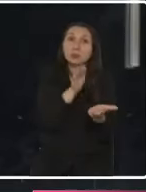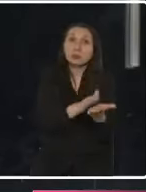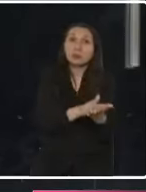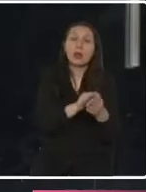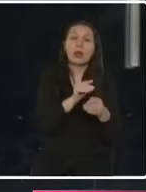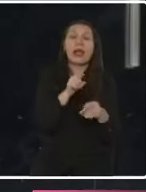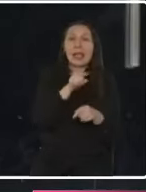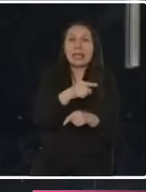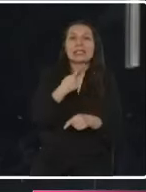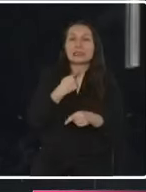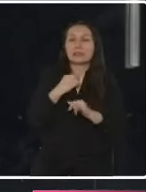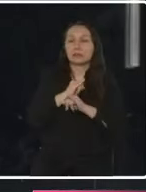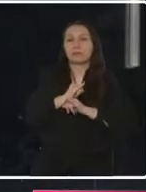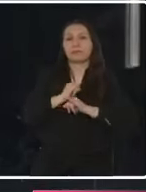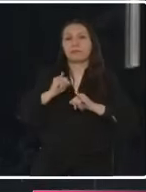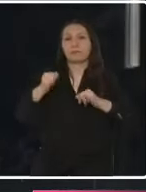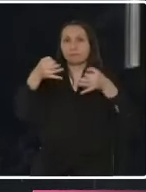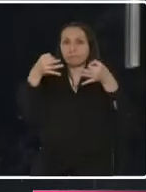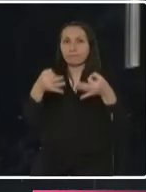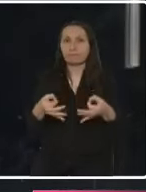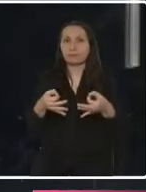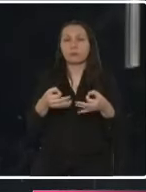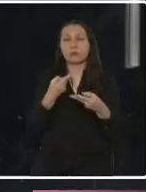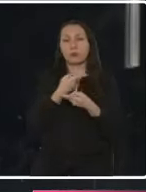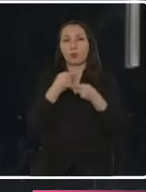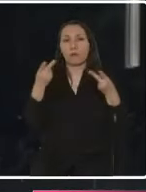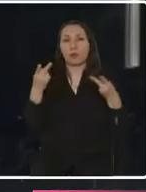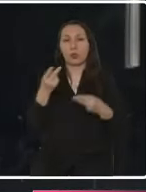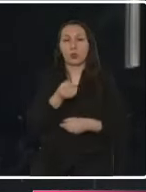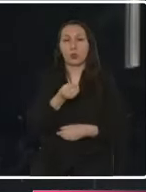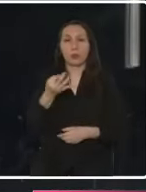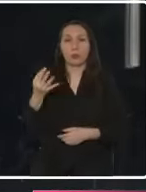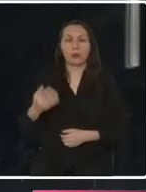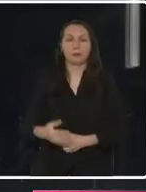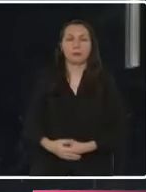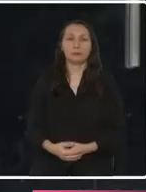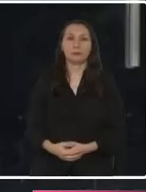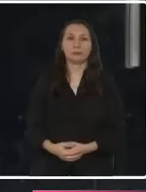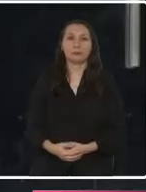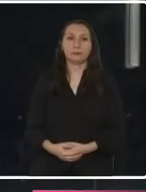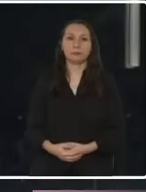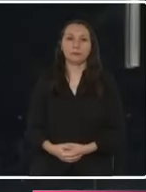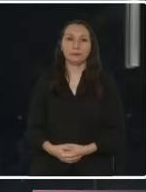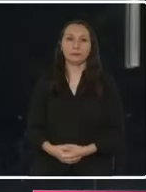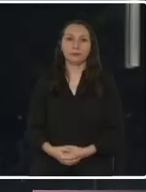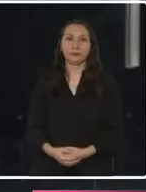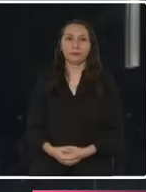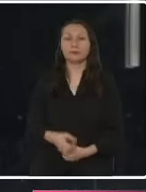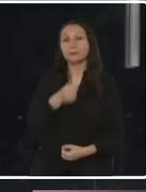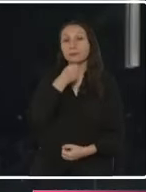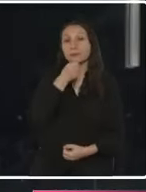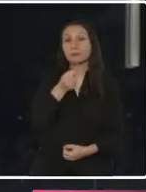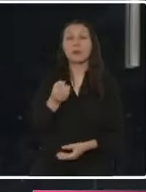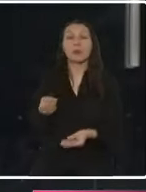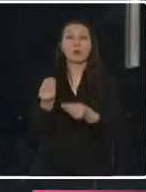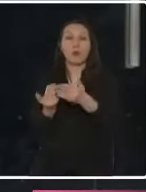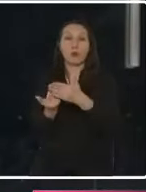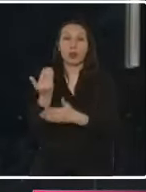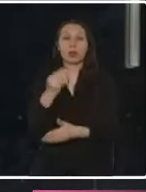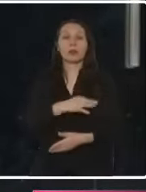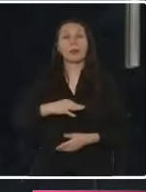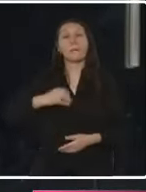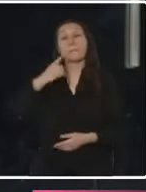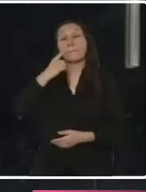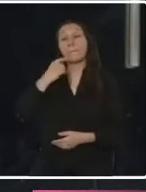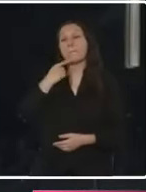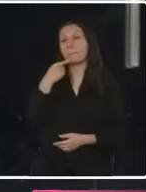ahora la ministra de Interior está detallando qué es lo que ha ocurrido además con el toque de queda. Realizan allí una evaluación positiva de este